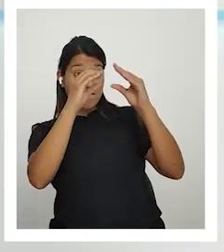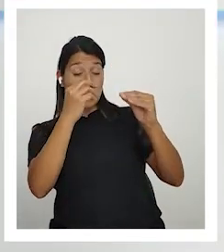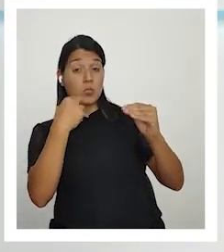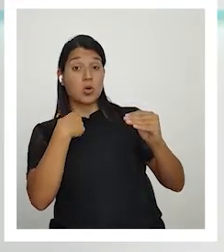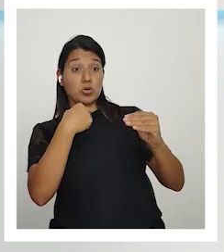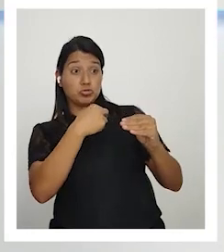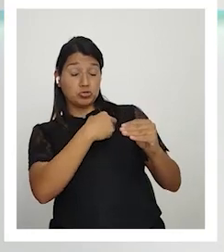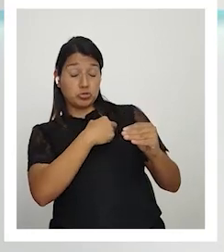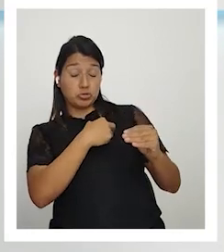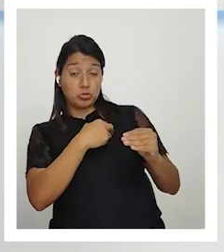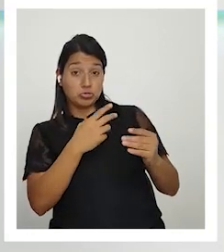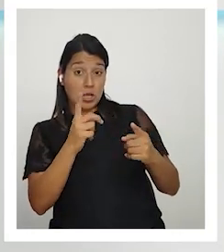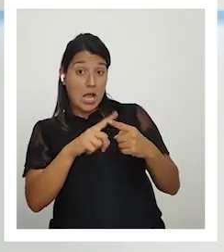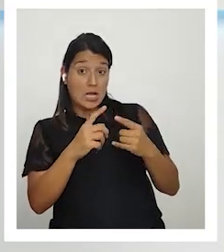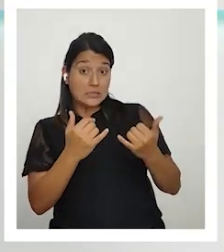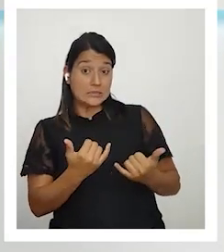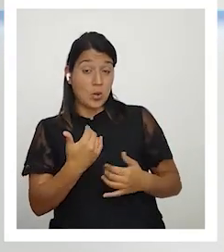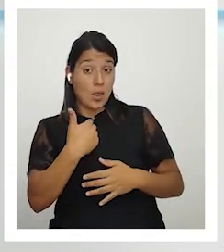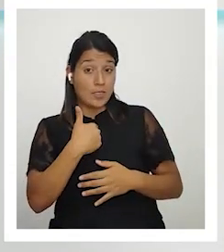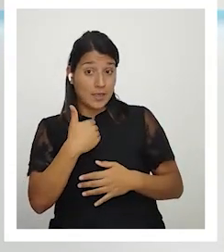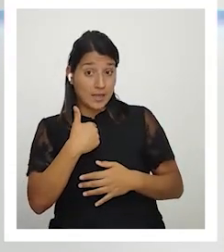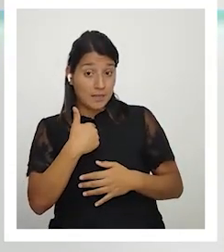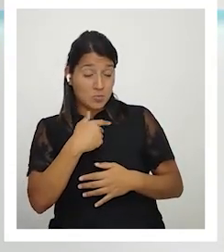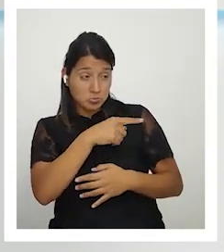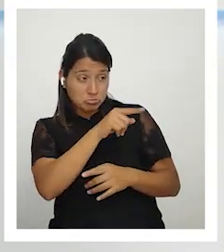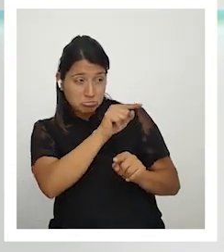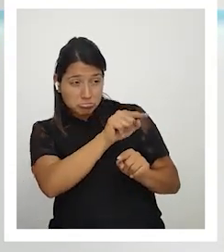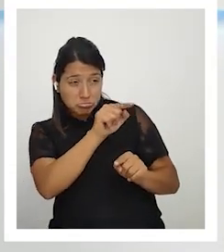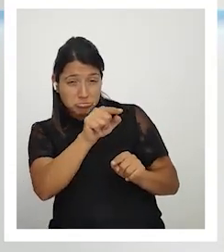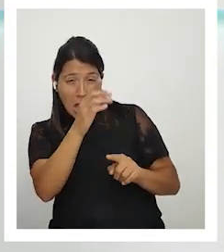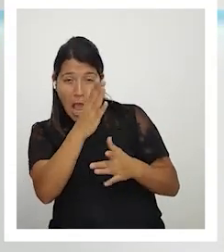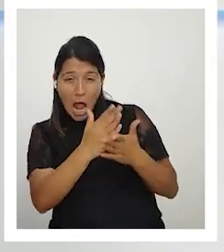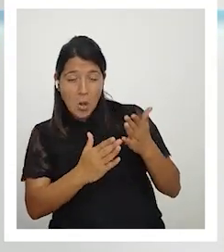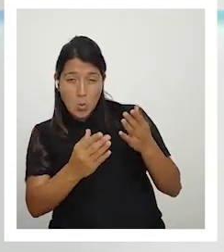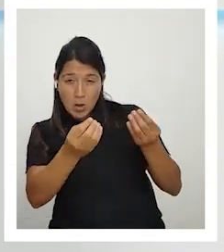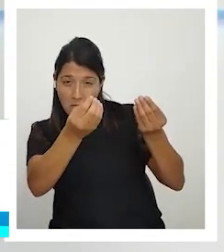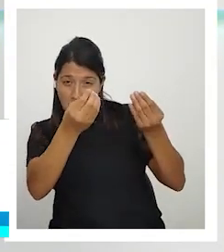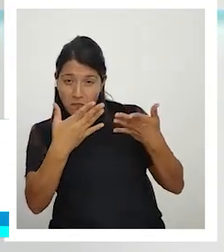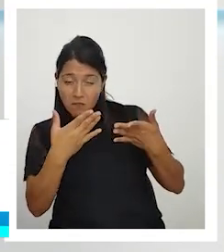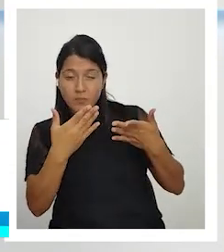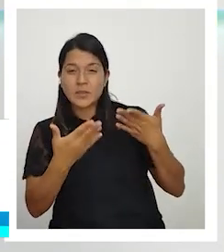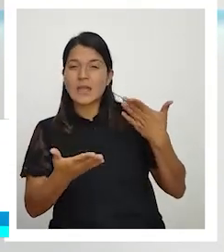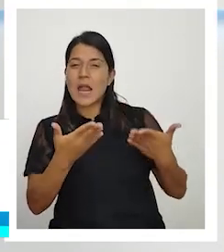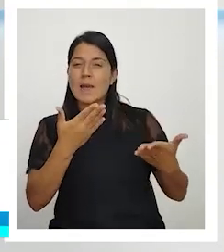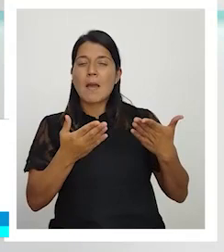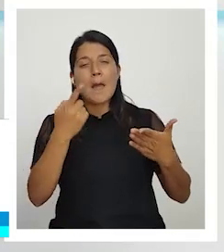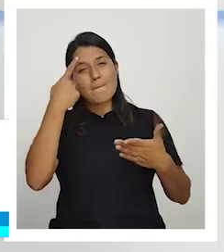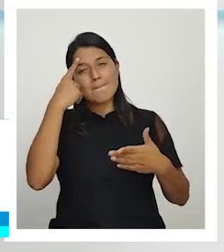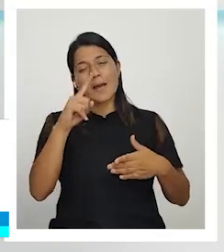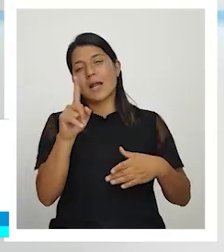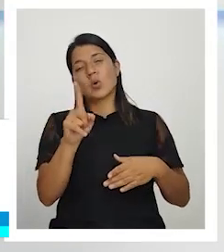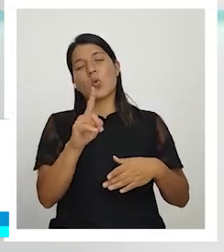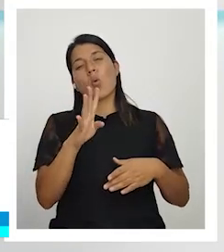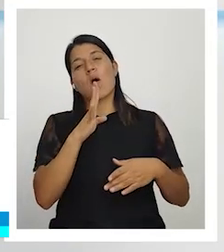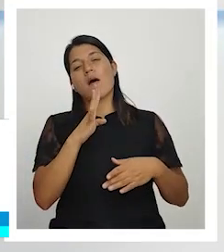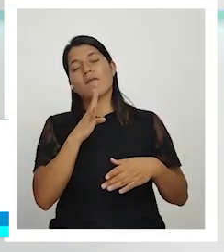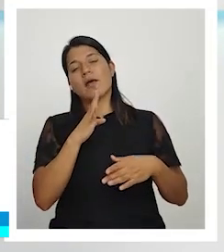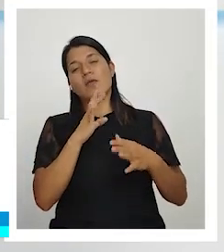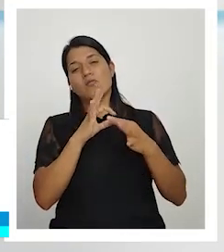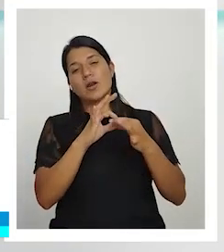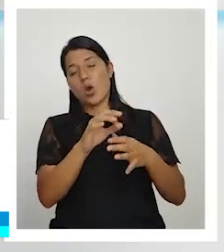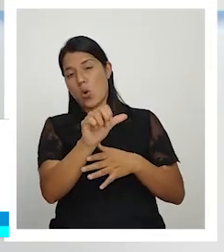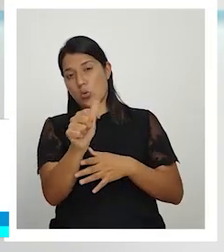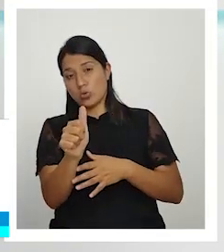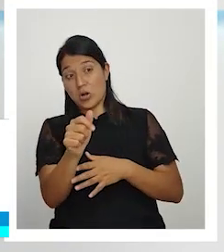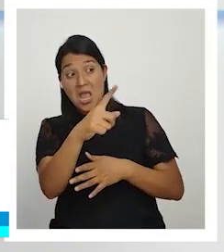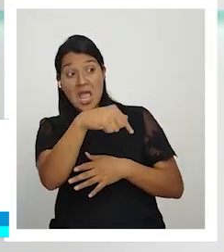de parte de algunas de ellos, ¿verdad? Yo quizás tal vez para no hablar de otros, ¿verdad? Tal vez ellos en algún momento lo